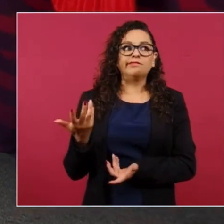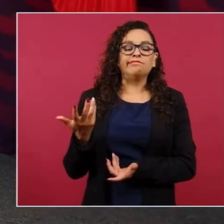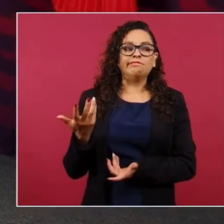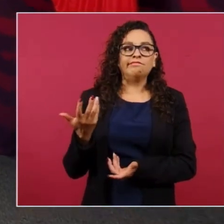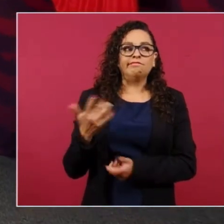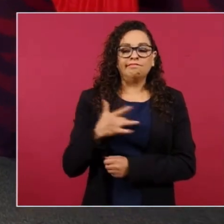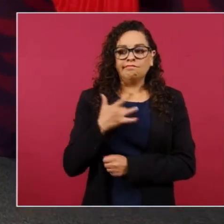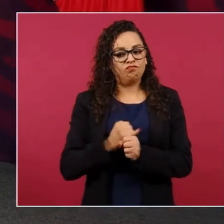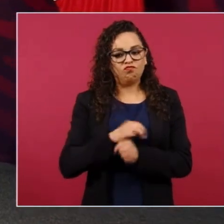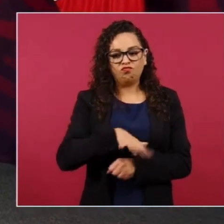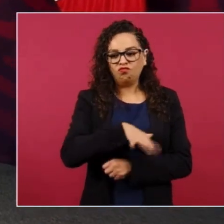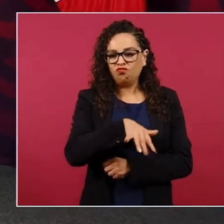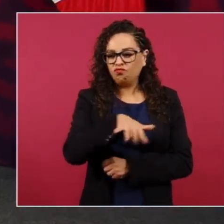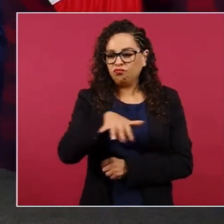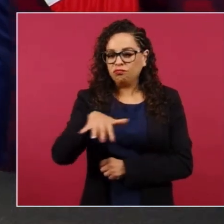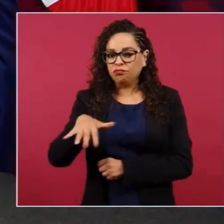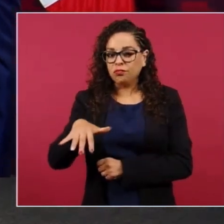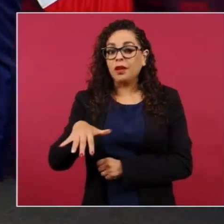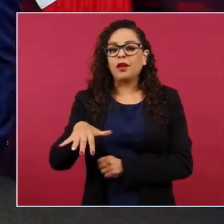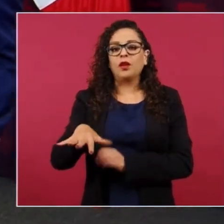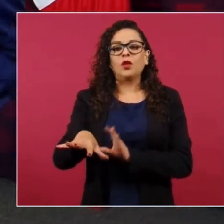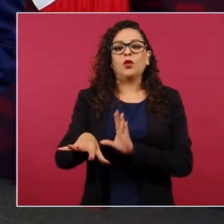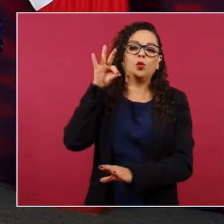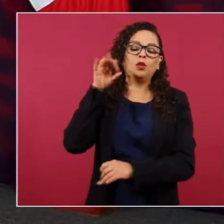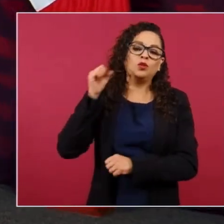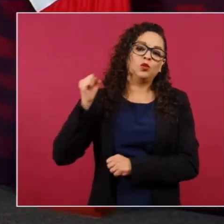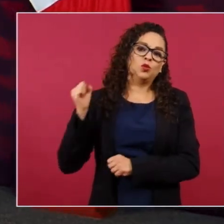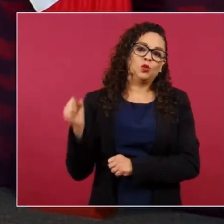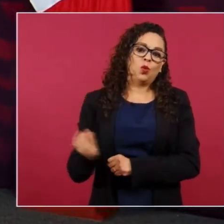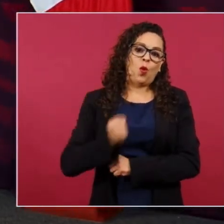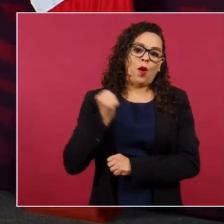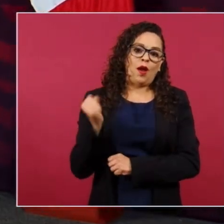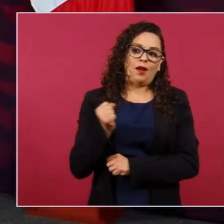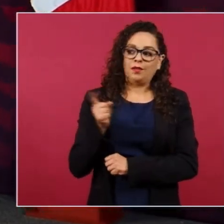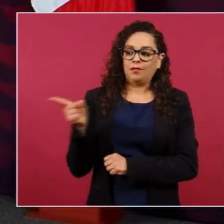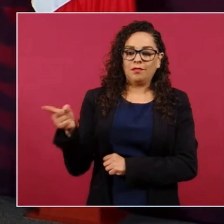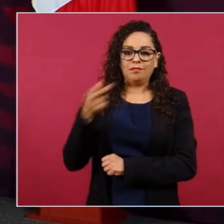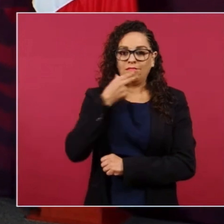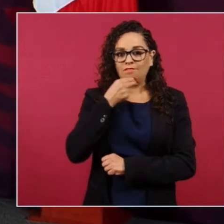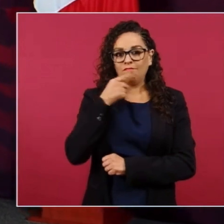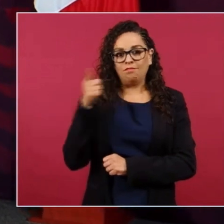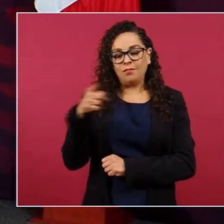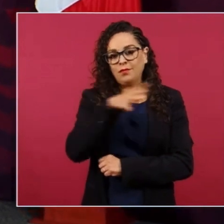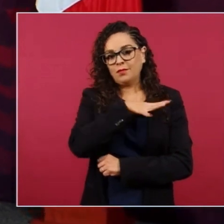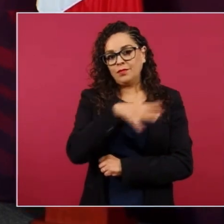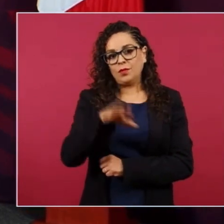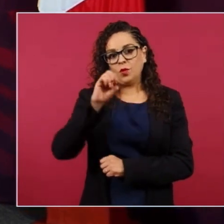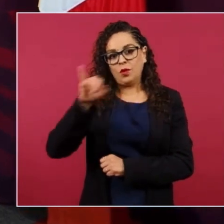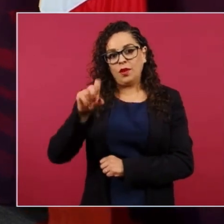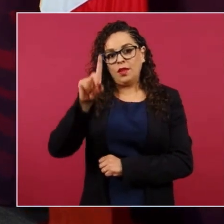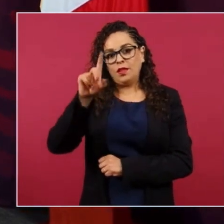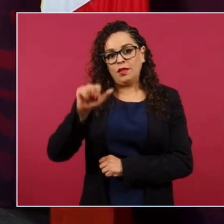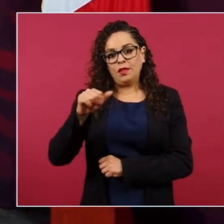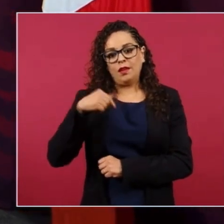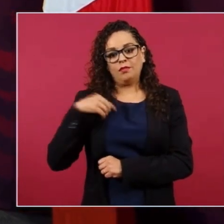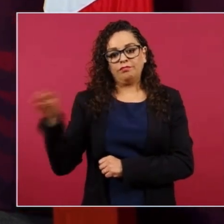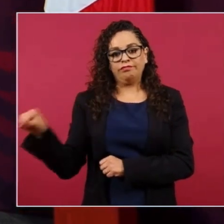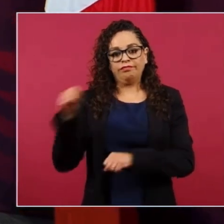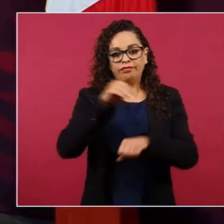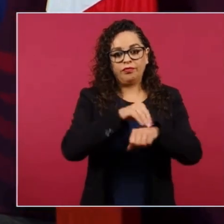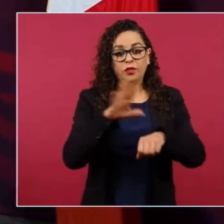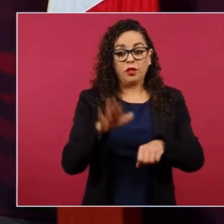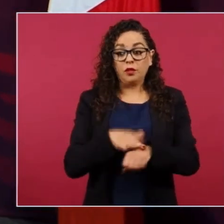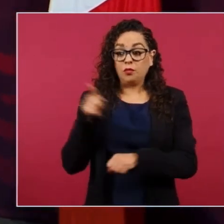busqué y encontré, afortunadamente, al almirante Ojeda, que había escrito en los años